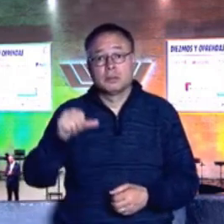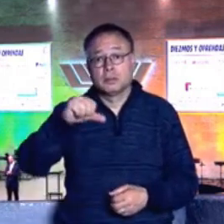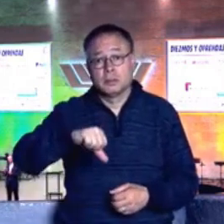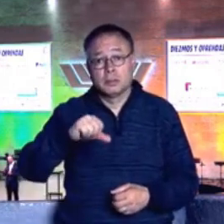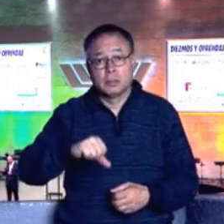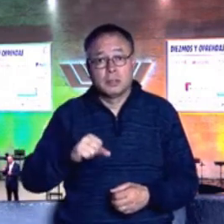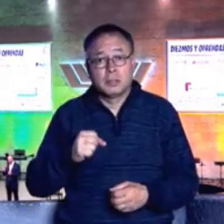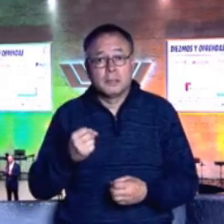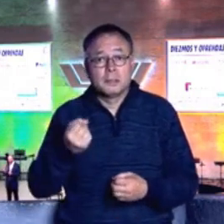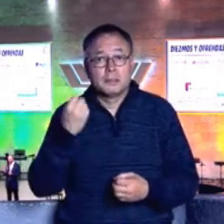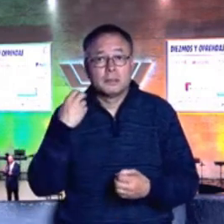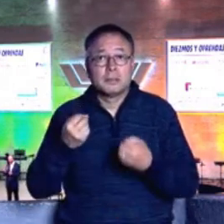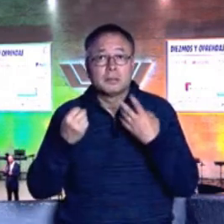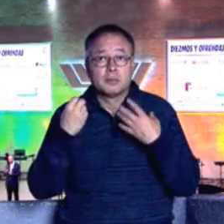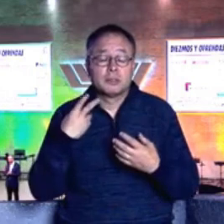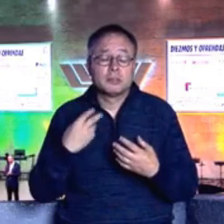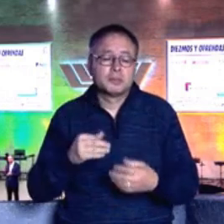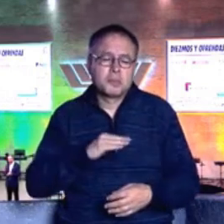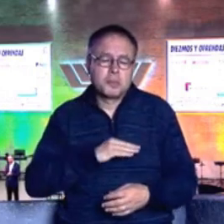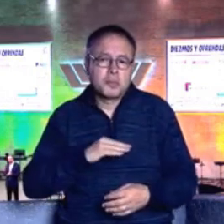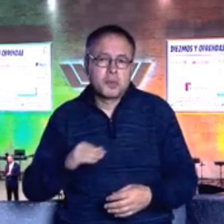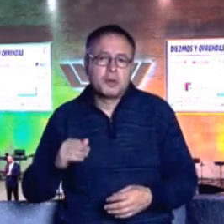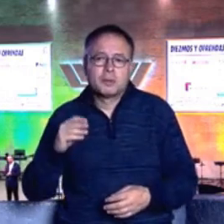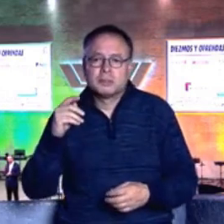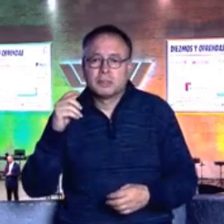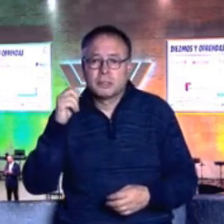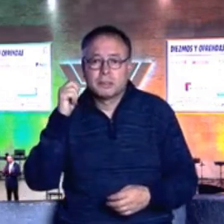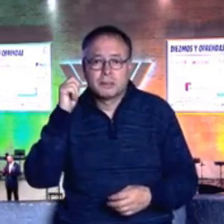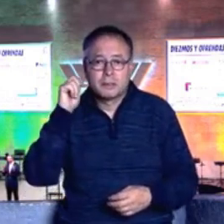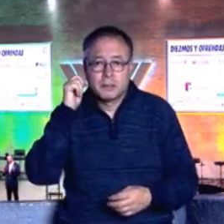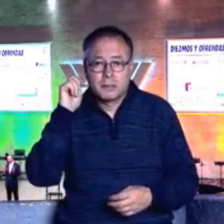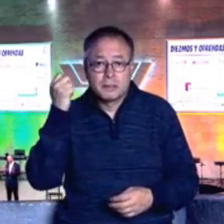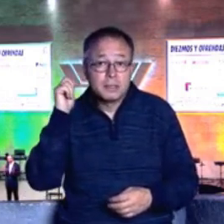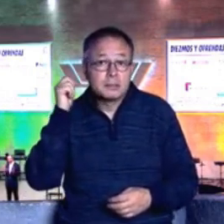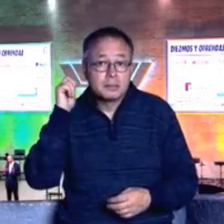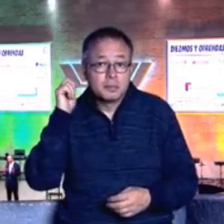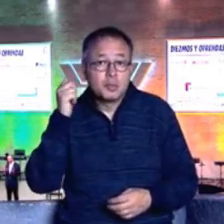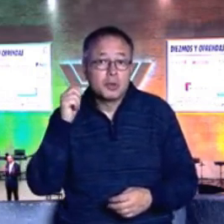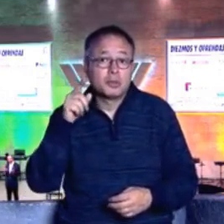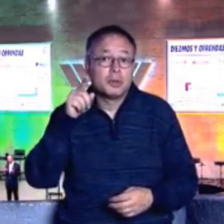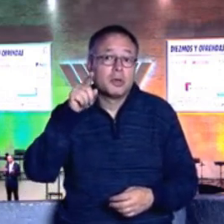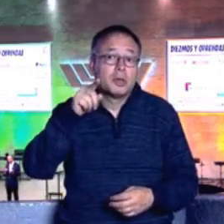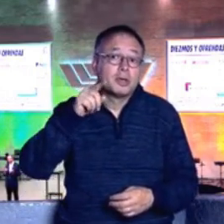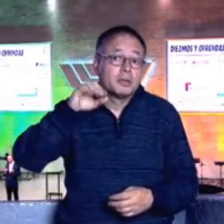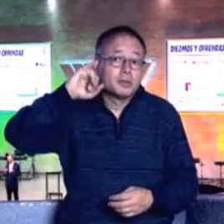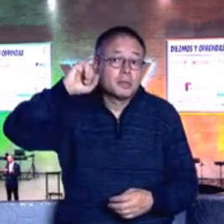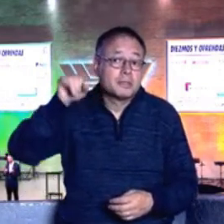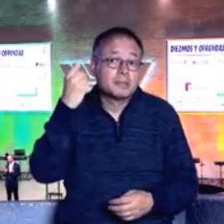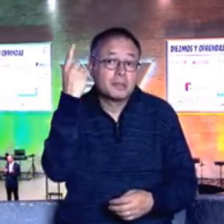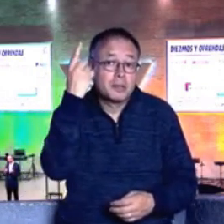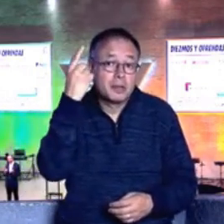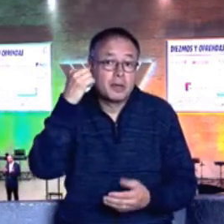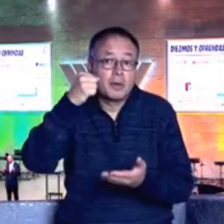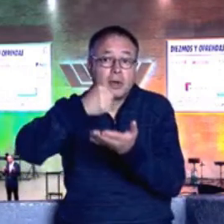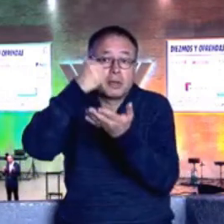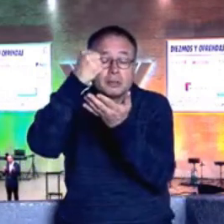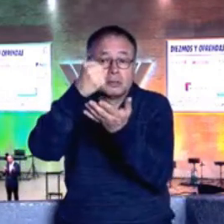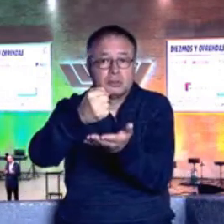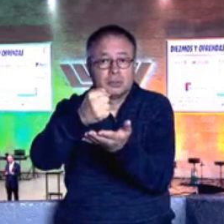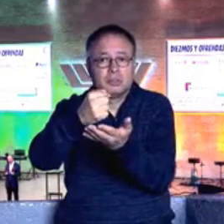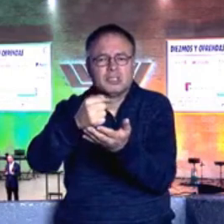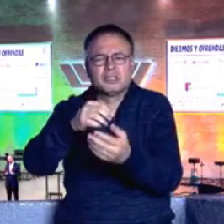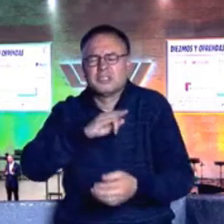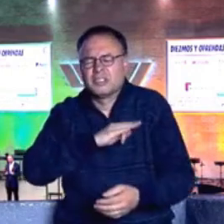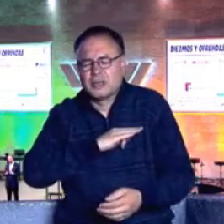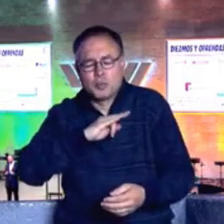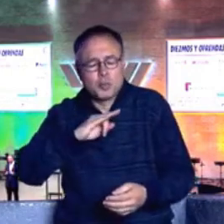cristiano podamos dar testimonio que tú eres Jehová yire que podamos dar testimonio de un Dios